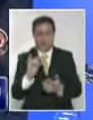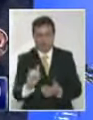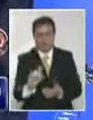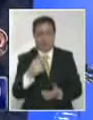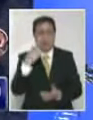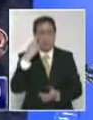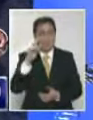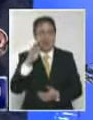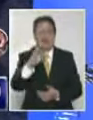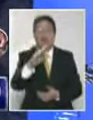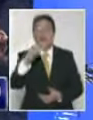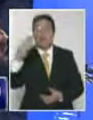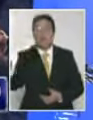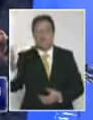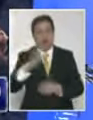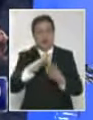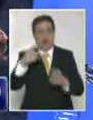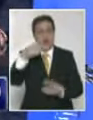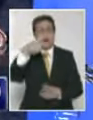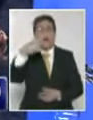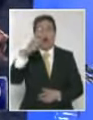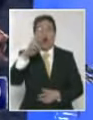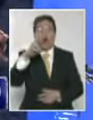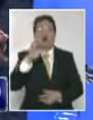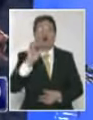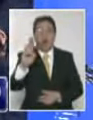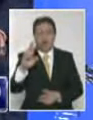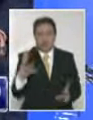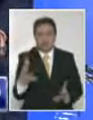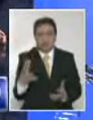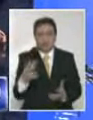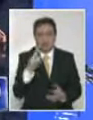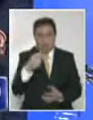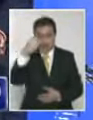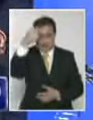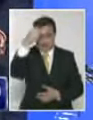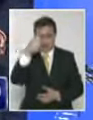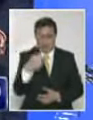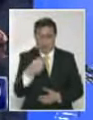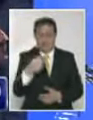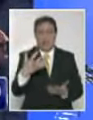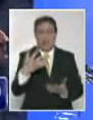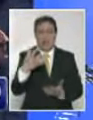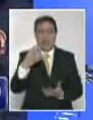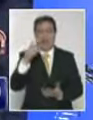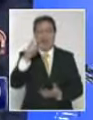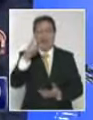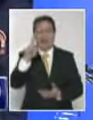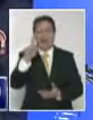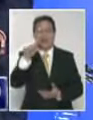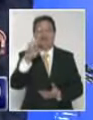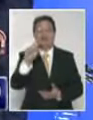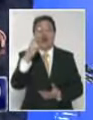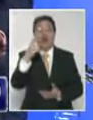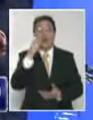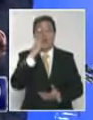es una cosa horrorosa. O sea, que no tiene... Y son crímenes de lesa humanidad. Que esos crímenes son los peores.